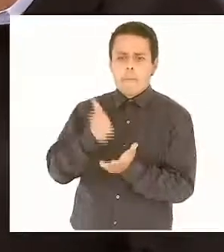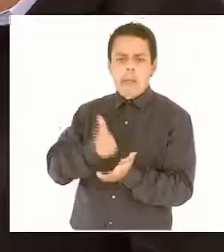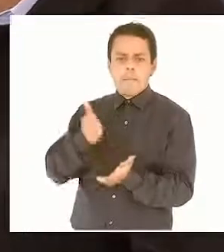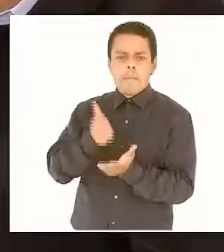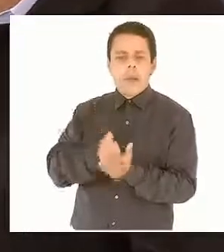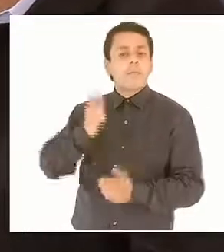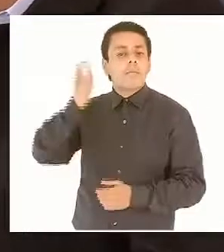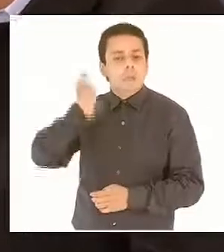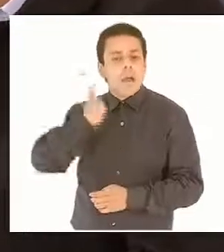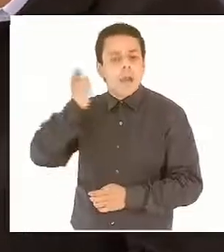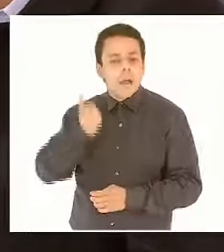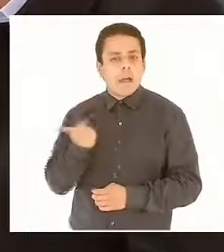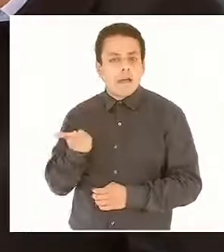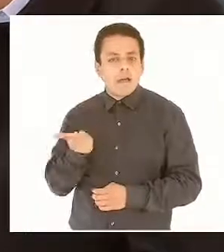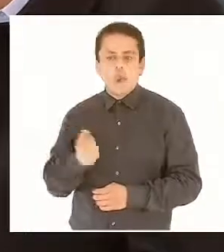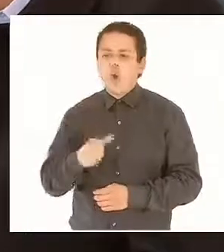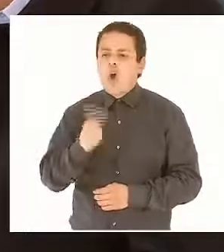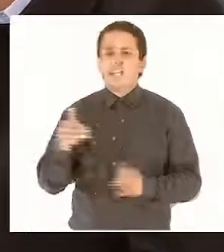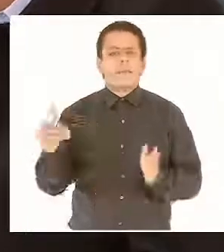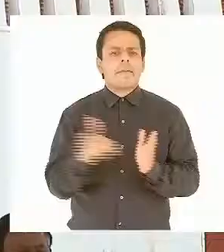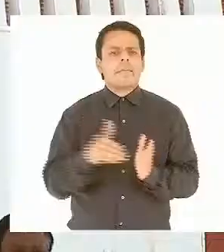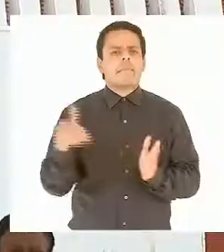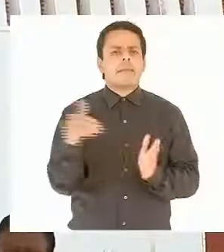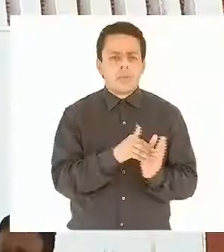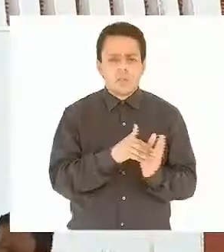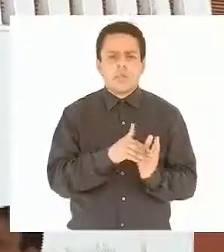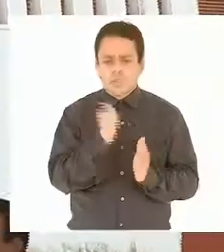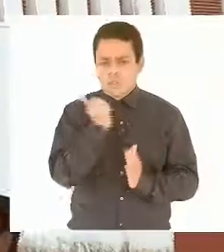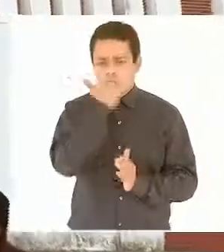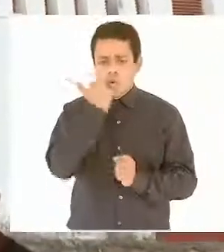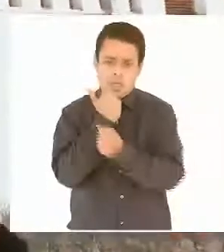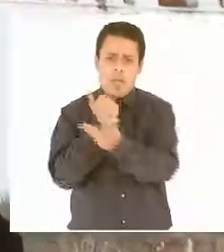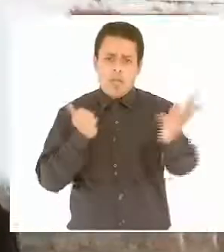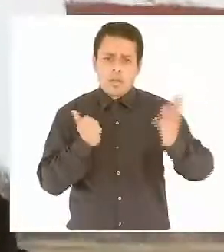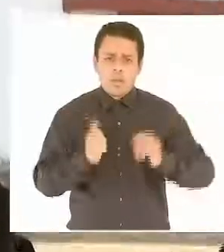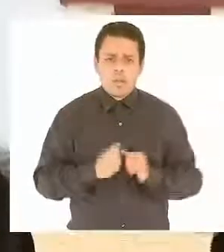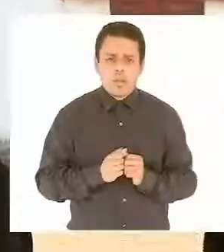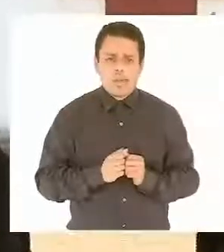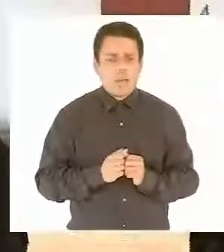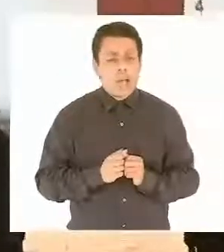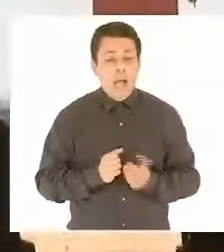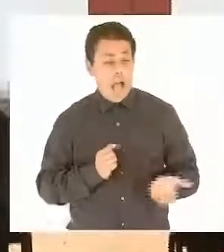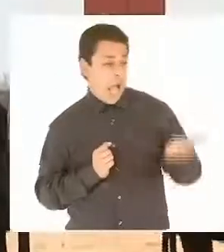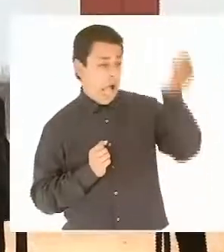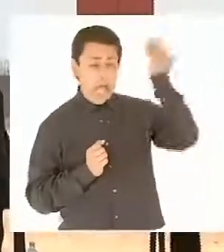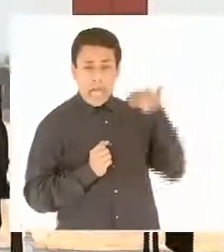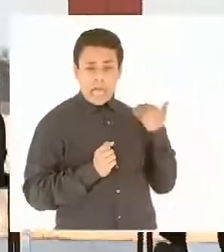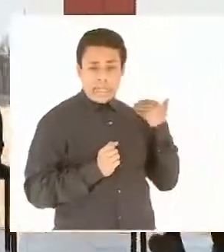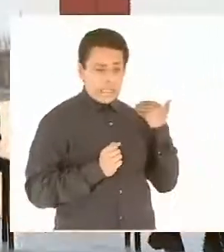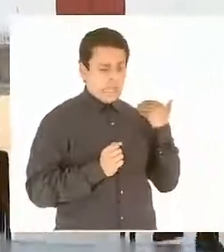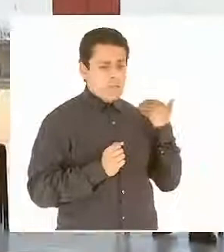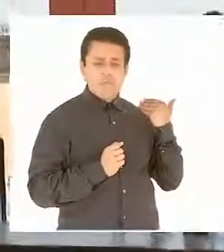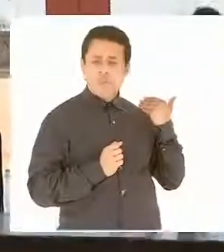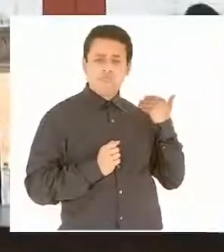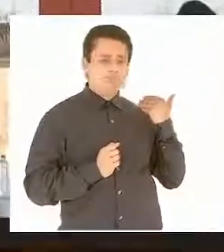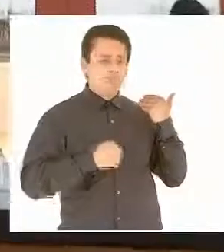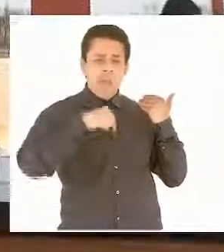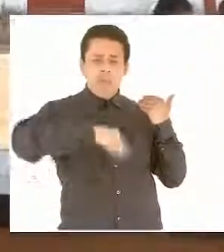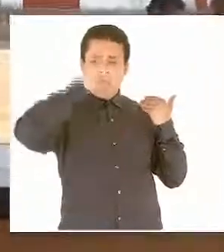becas. 11 millones de estudiantes. Nunca en la historia de